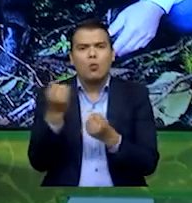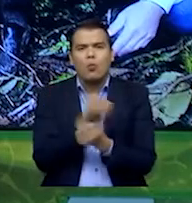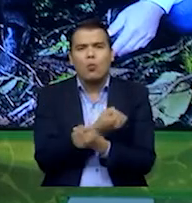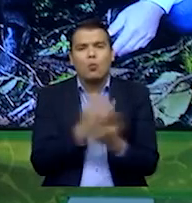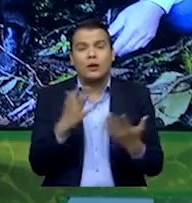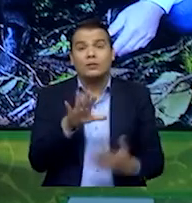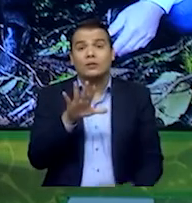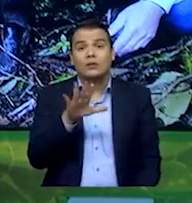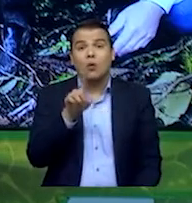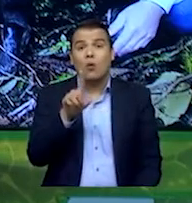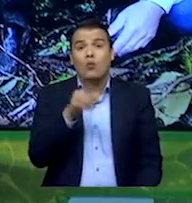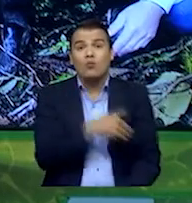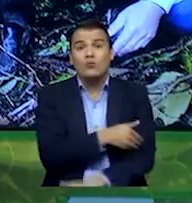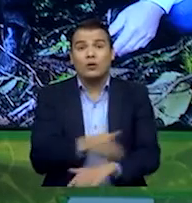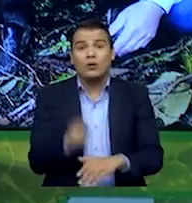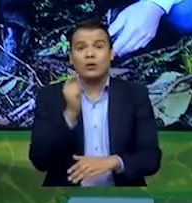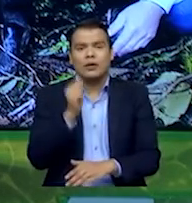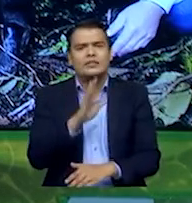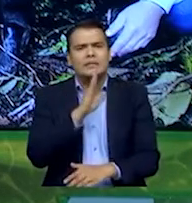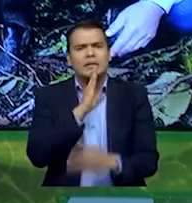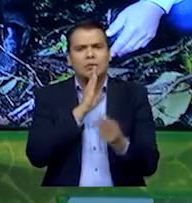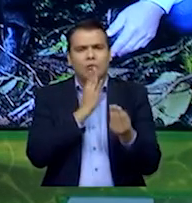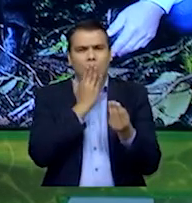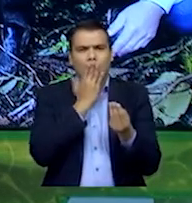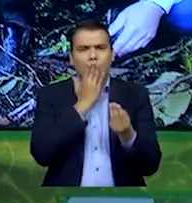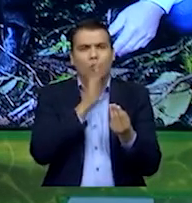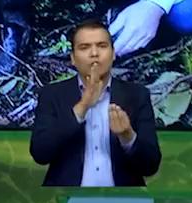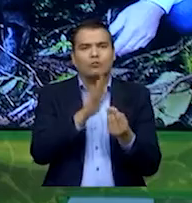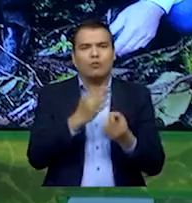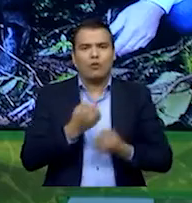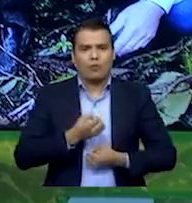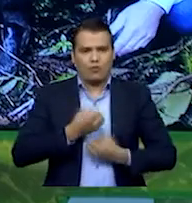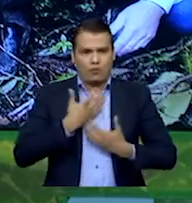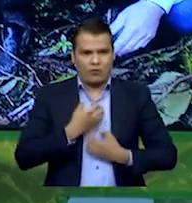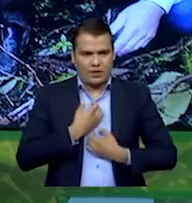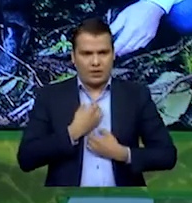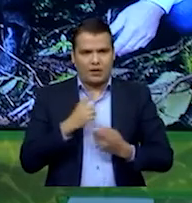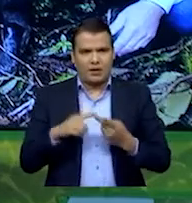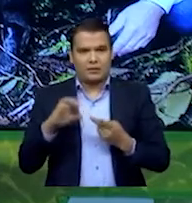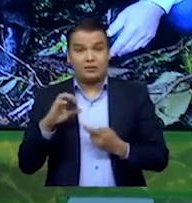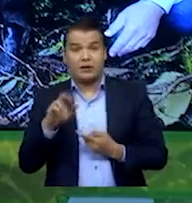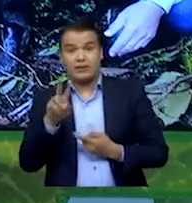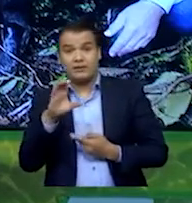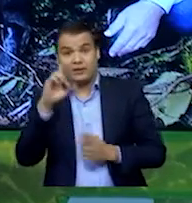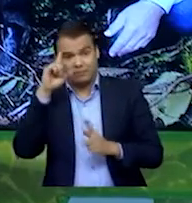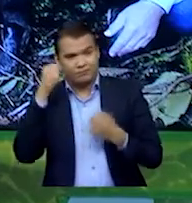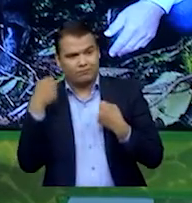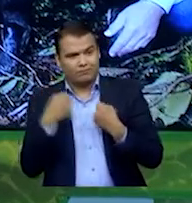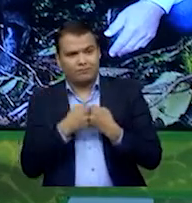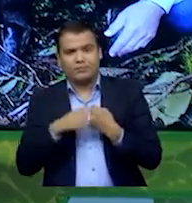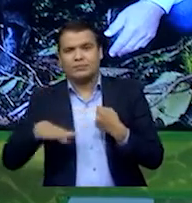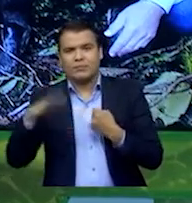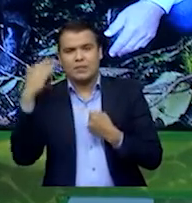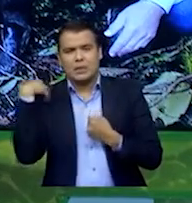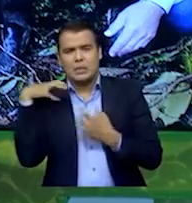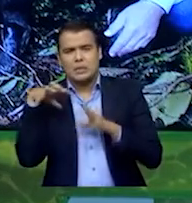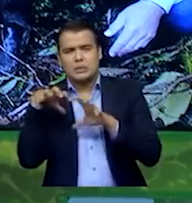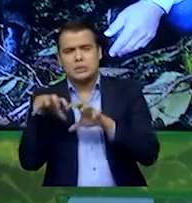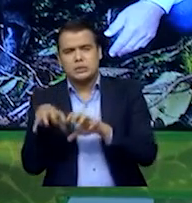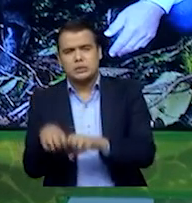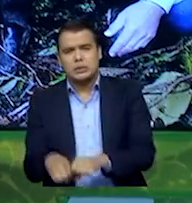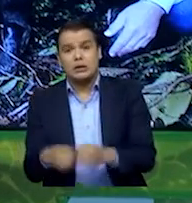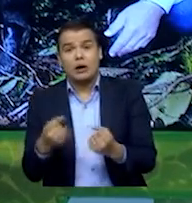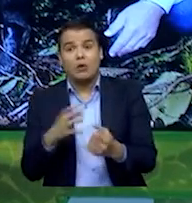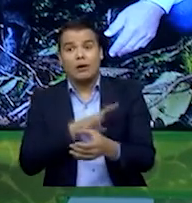por parte del resguardo indígena triunfo cristal país en florida y la cbc todo ello en terrenos que estaban degradados por la acción